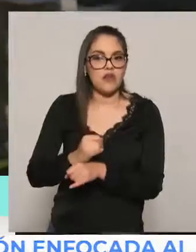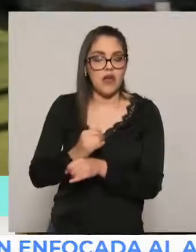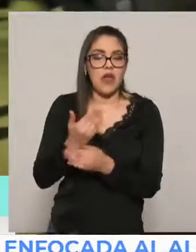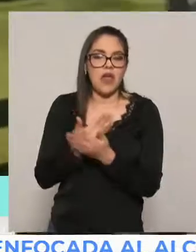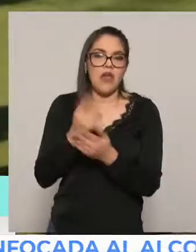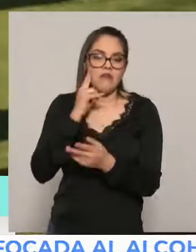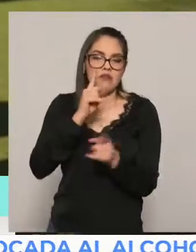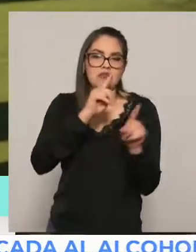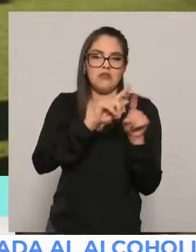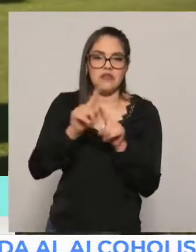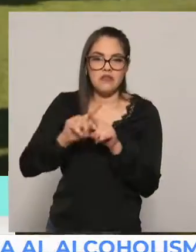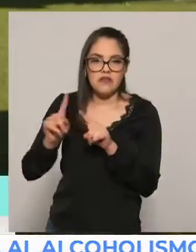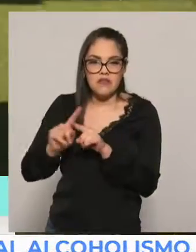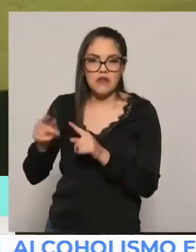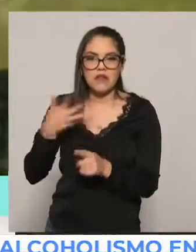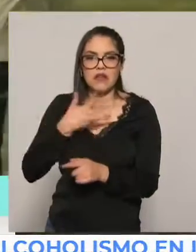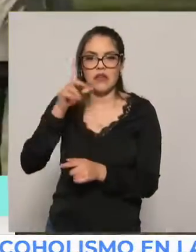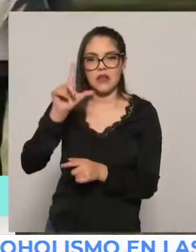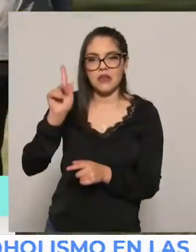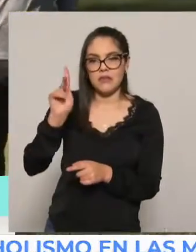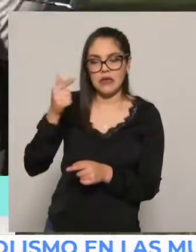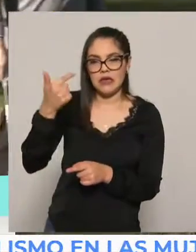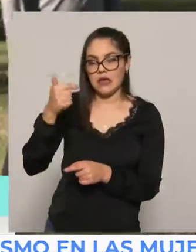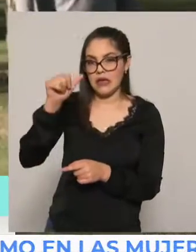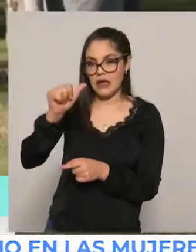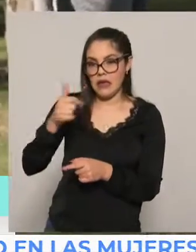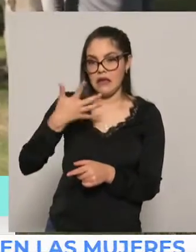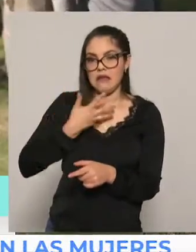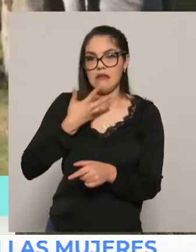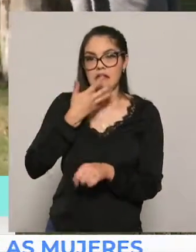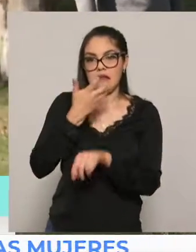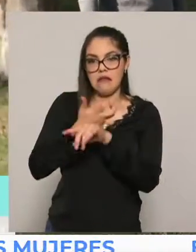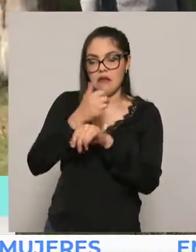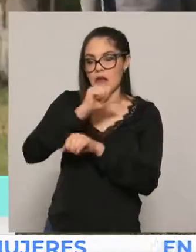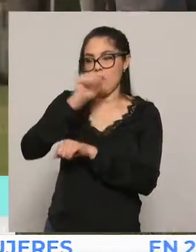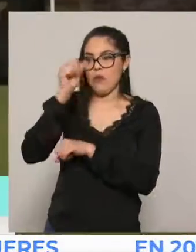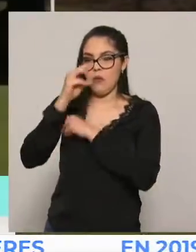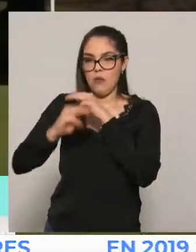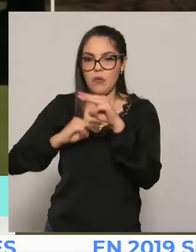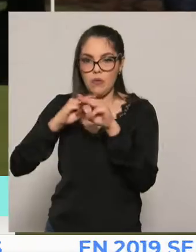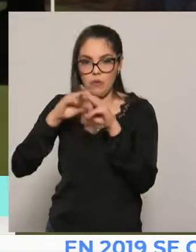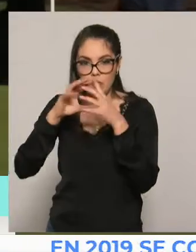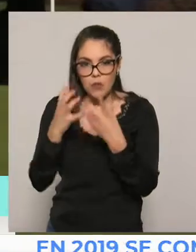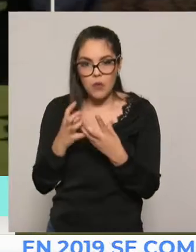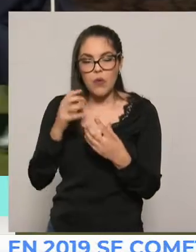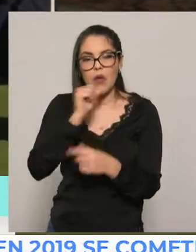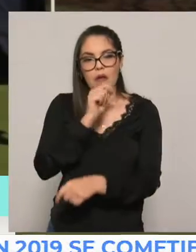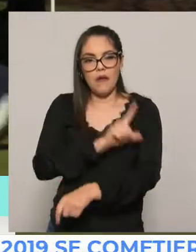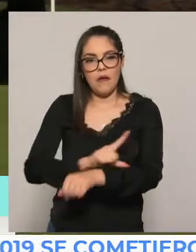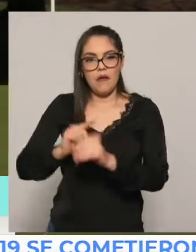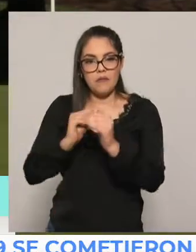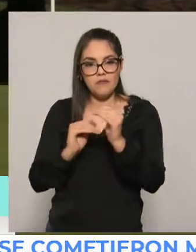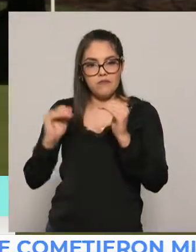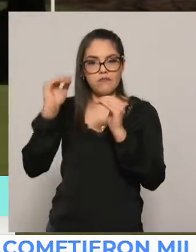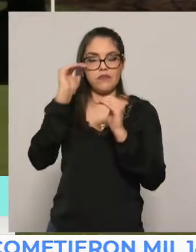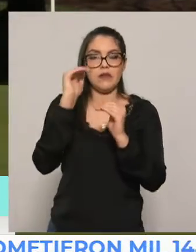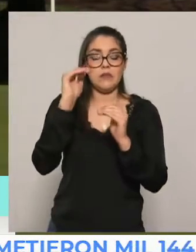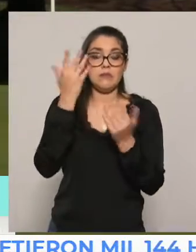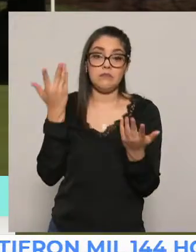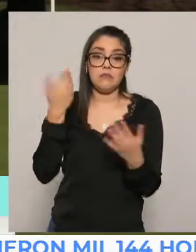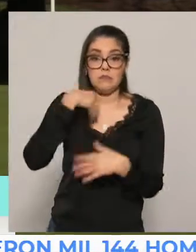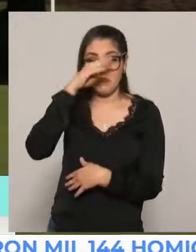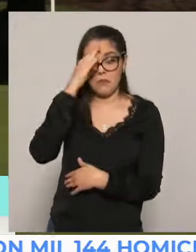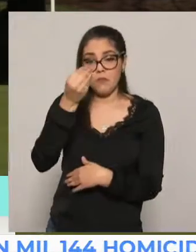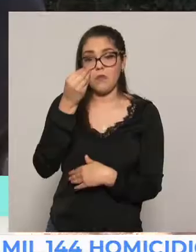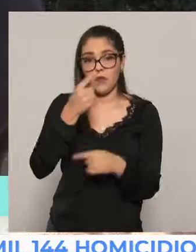diferentes tours, está el tour de la LPGA que está en Estados Unidos, en todo el mundo, está el Symetra Tour que es la liga de ascenso para la LPGA y creo que tenemos